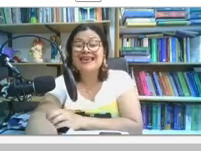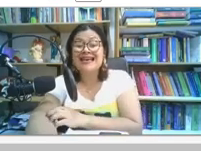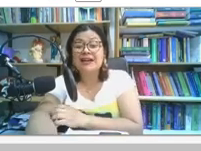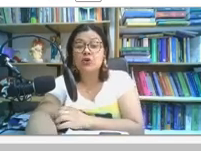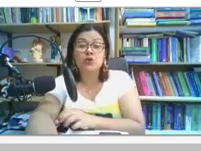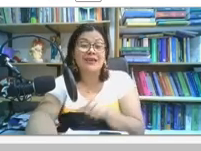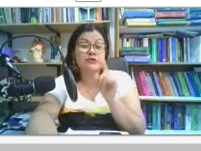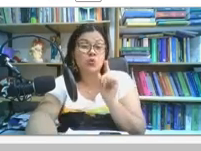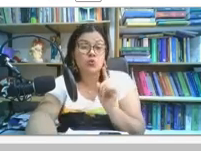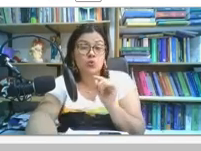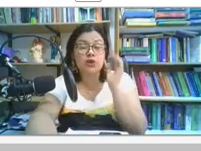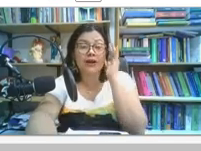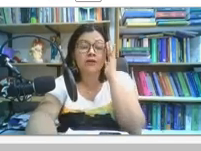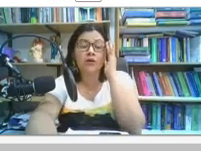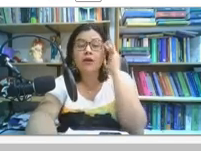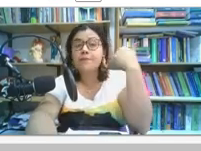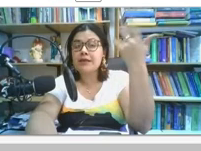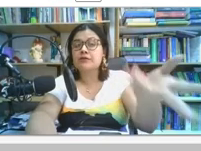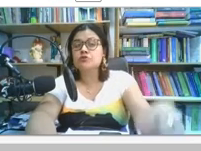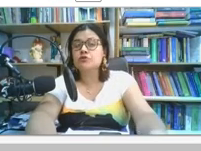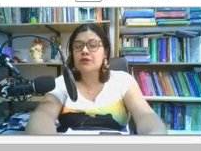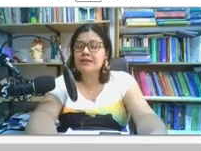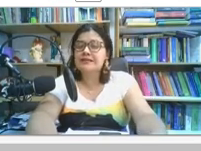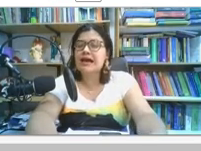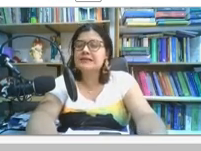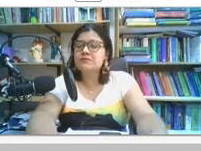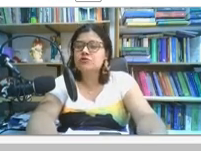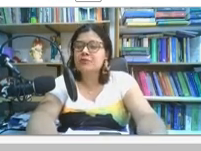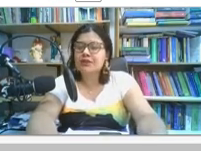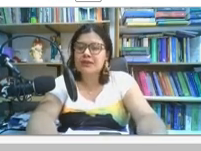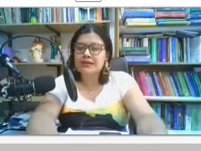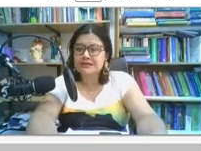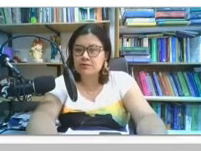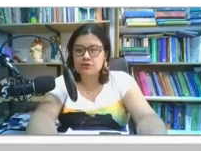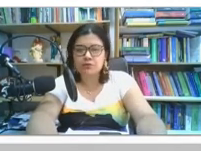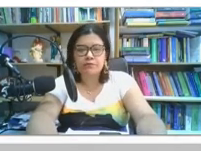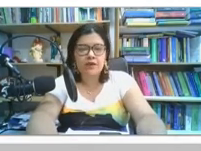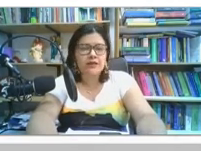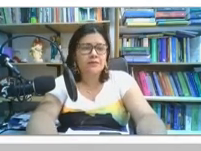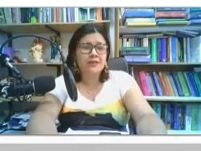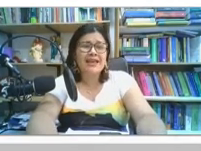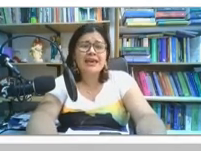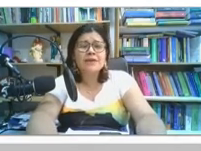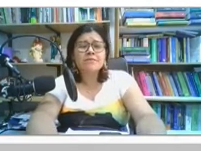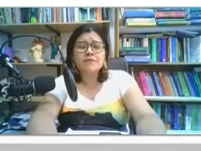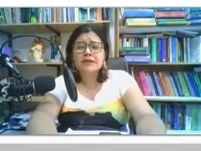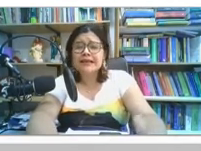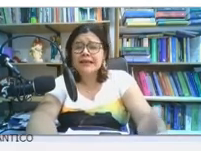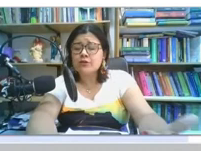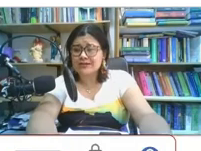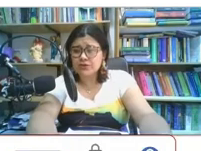este cargo donde es un único cargo pero que nosotros también ya hacemos parte de este proceso recuerda que